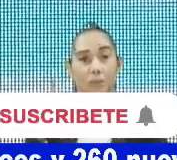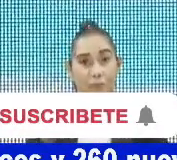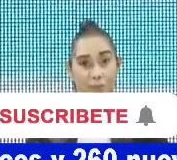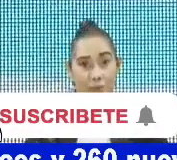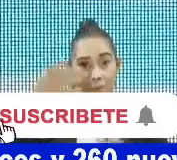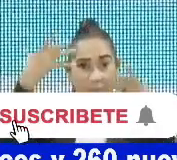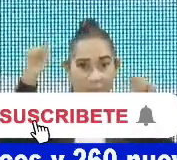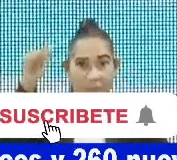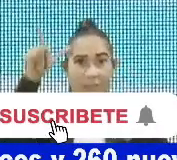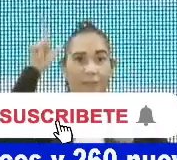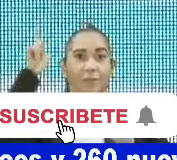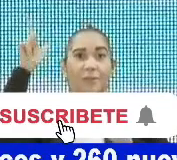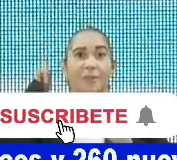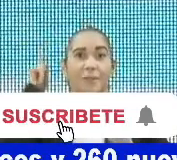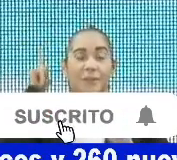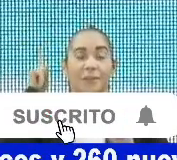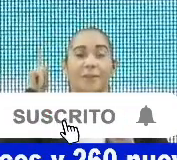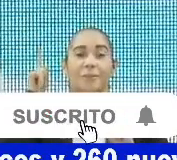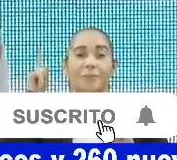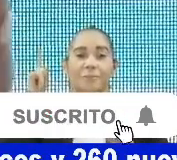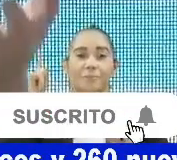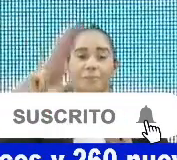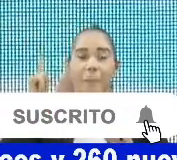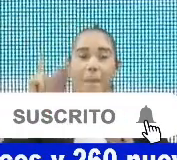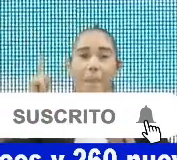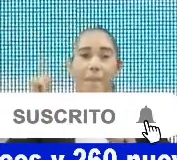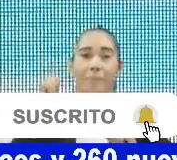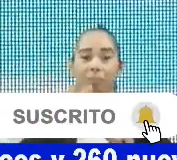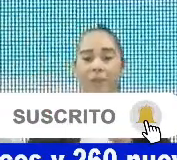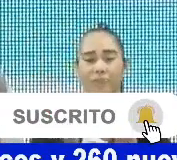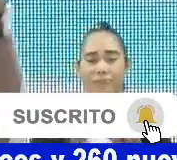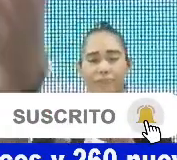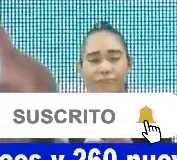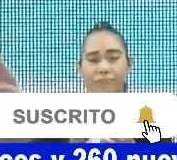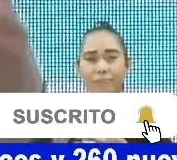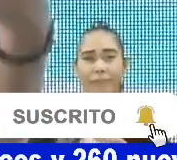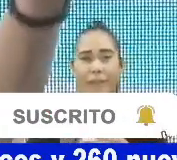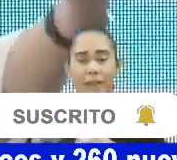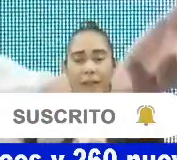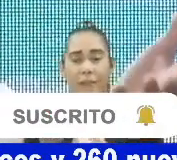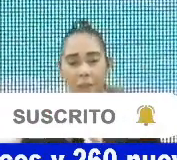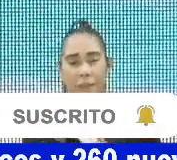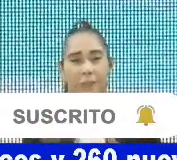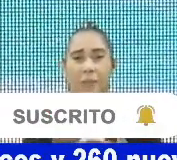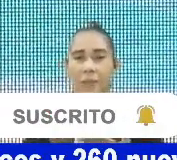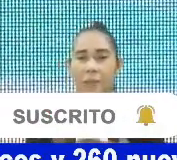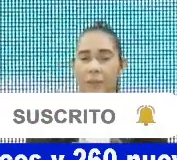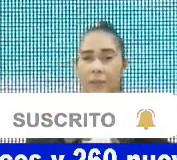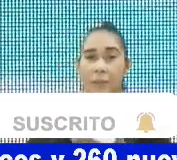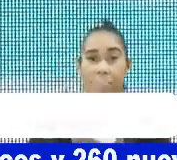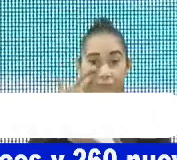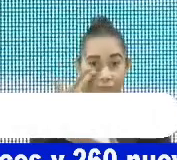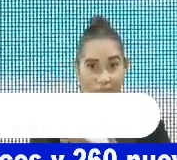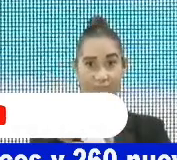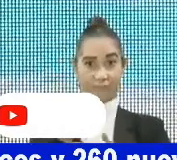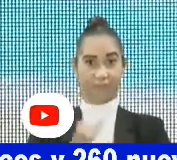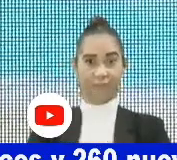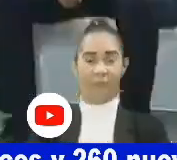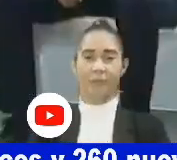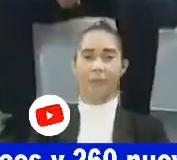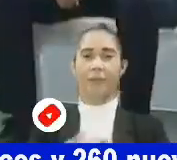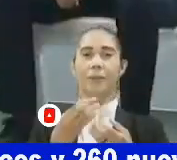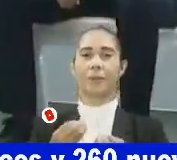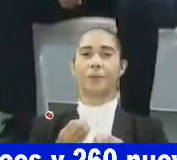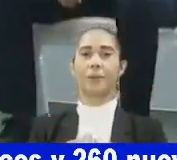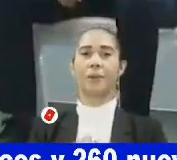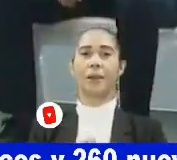presidente Abinader pues ha explicado y ha dicho, y ustedes mismos lo han visto, como